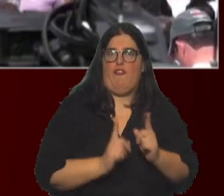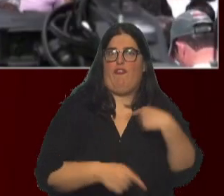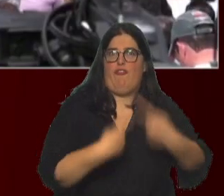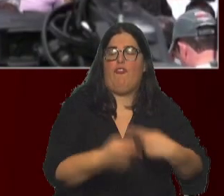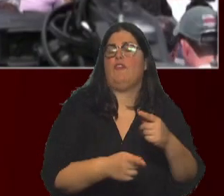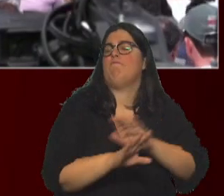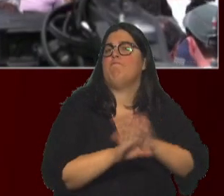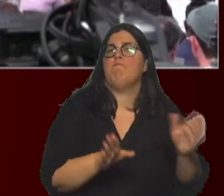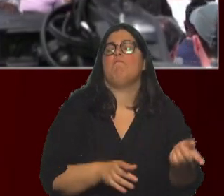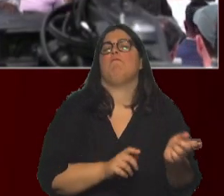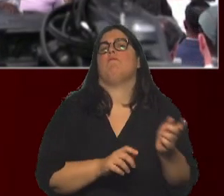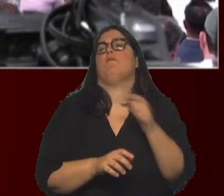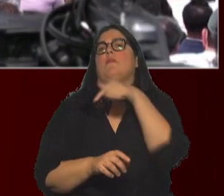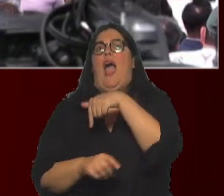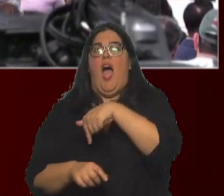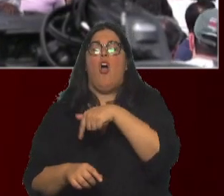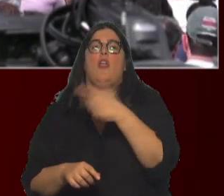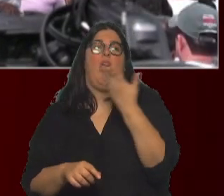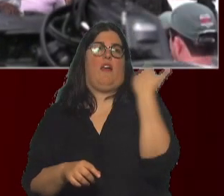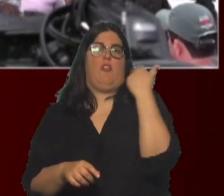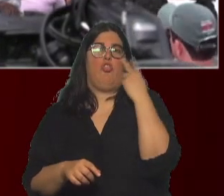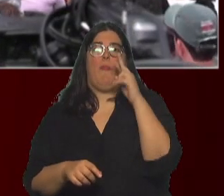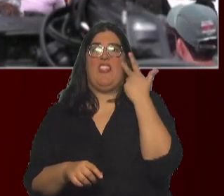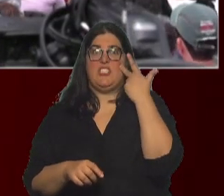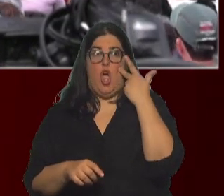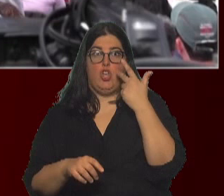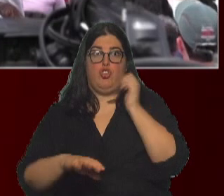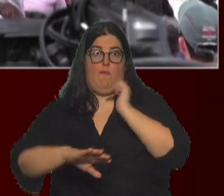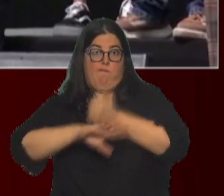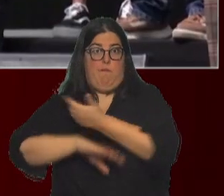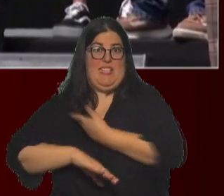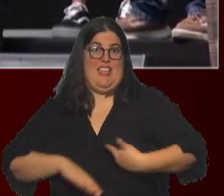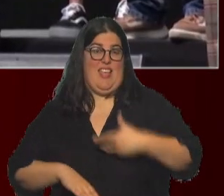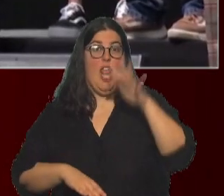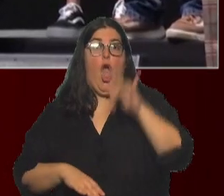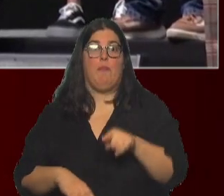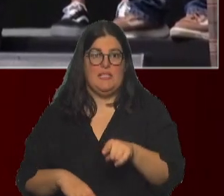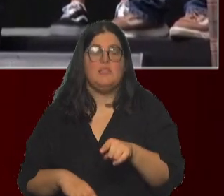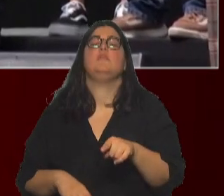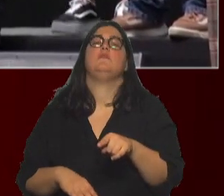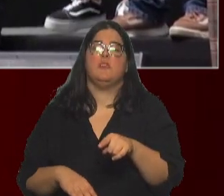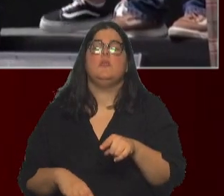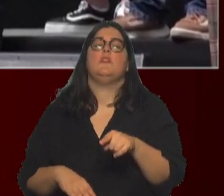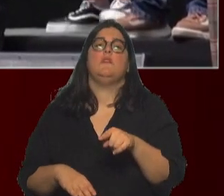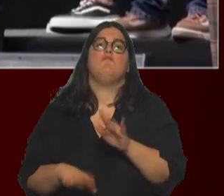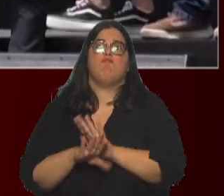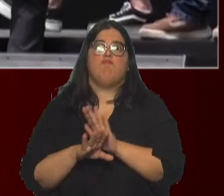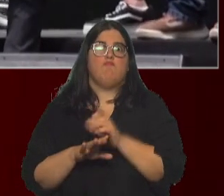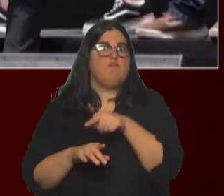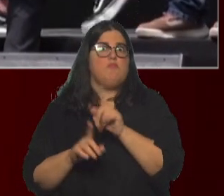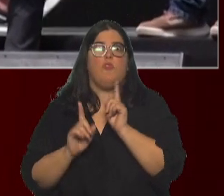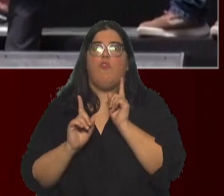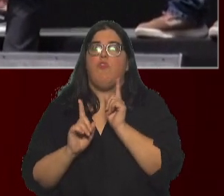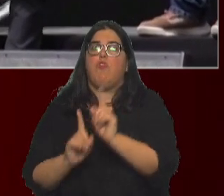Morena logró llegar a la presidencia en el 2018, López Obrador, han logrado construir y consolidar una